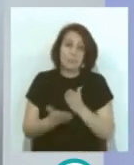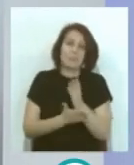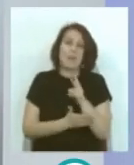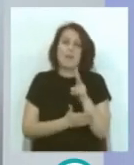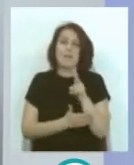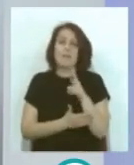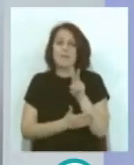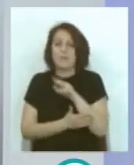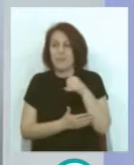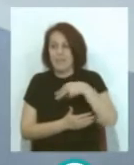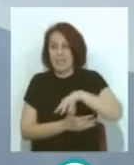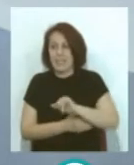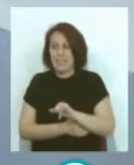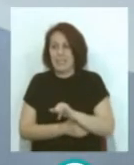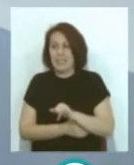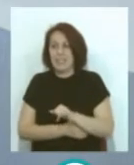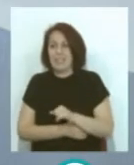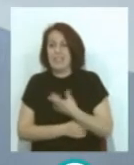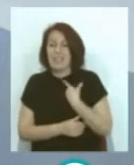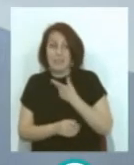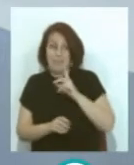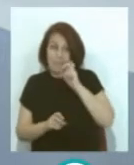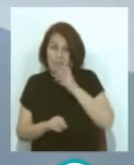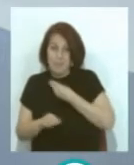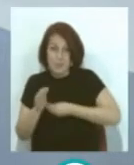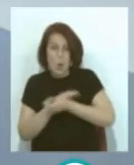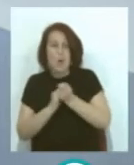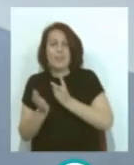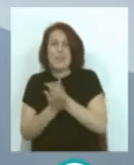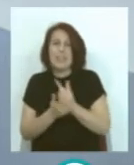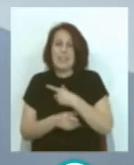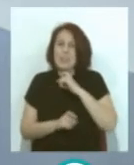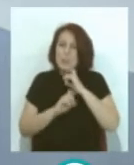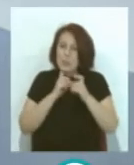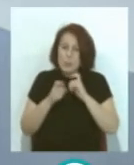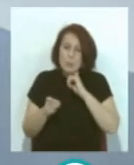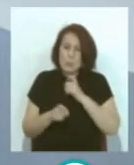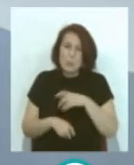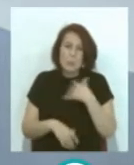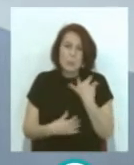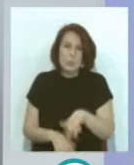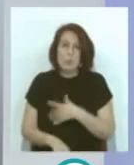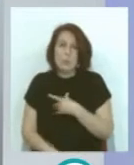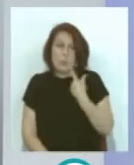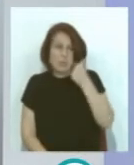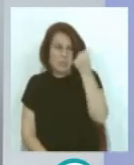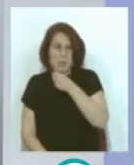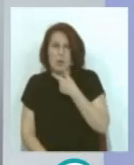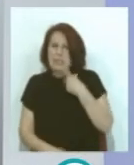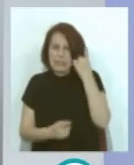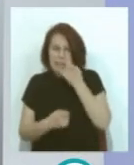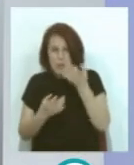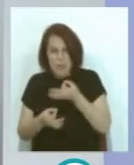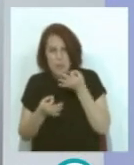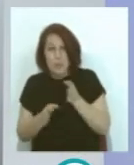Vini de cara ahora gol. Vini. Sí, ha renacido, ¿no? ¿Cuántos insultos se habrá llevado el...? Bueno, el chico siempre lo ha intentado, lo que